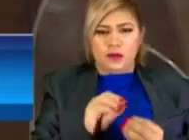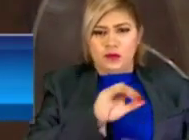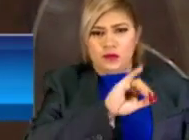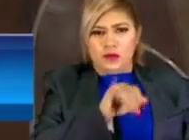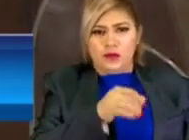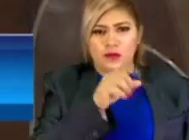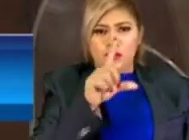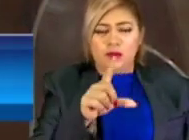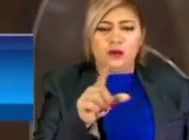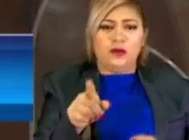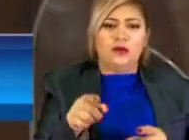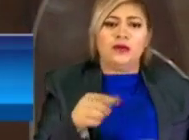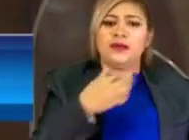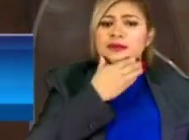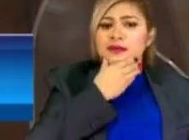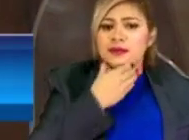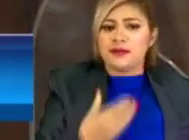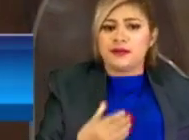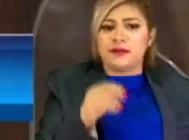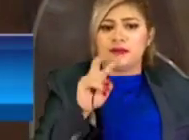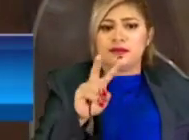y diciembre del 2021